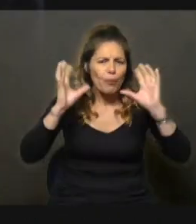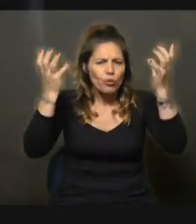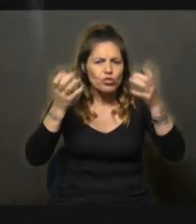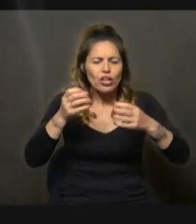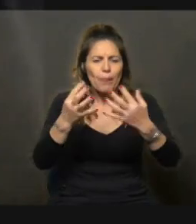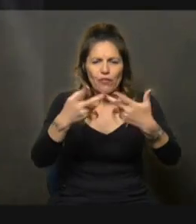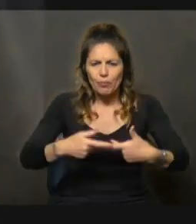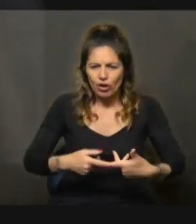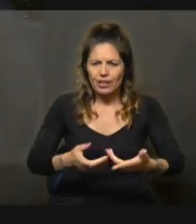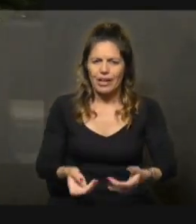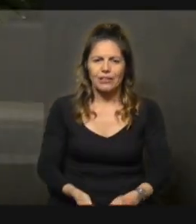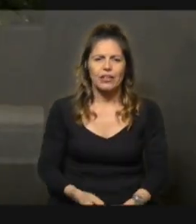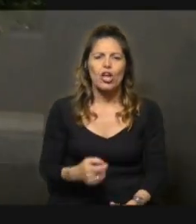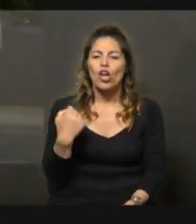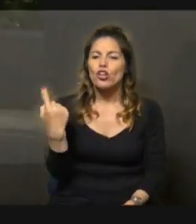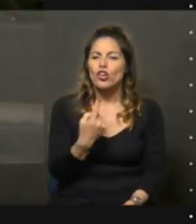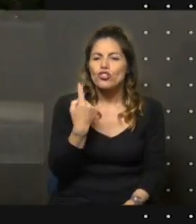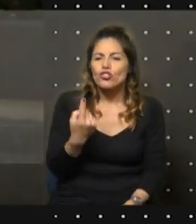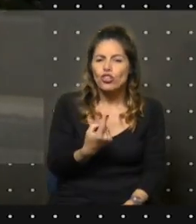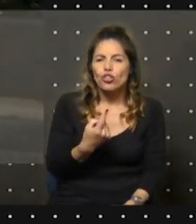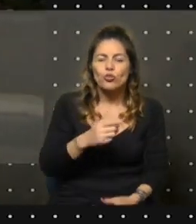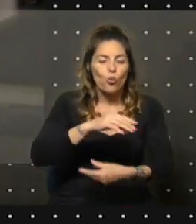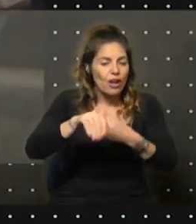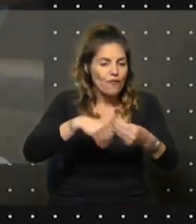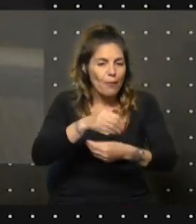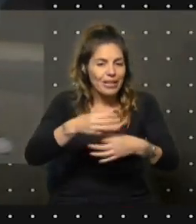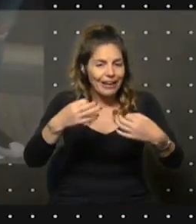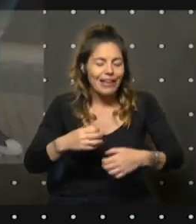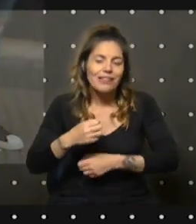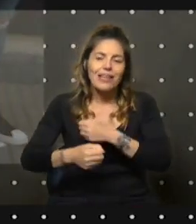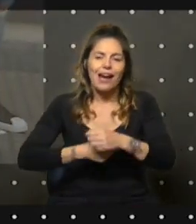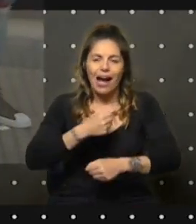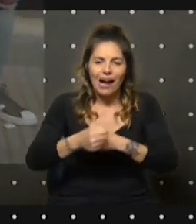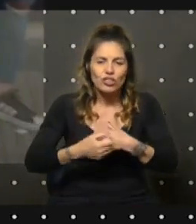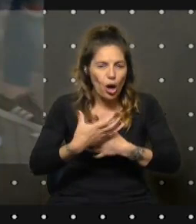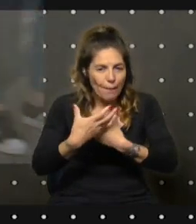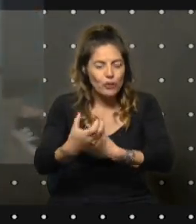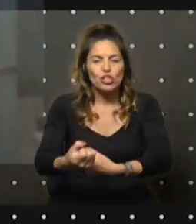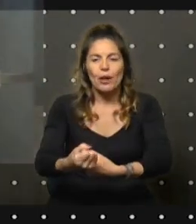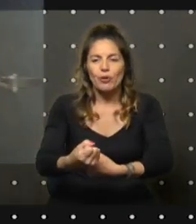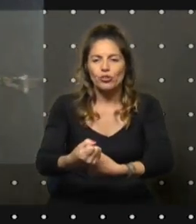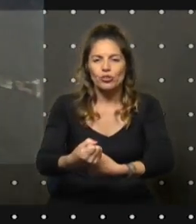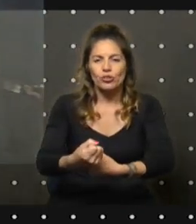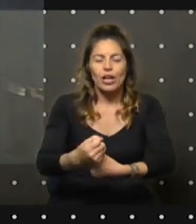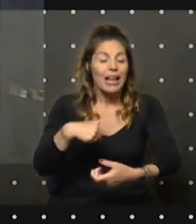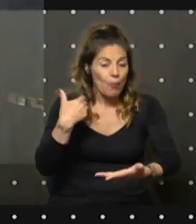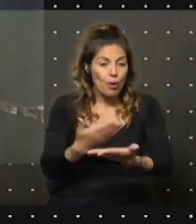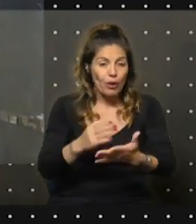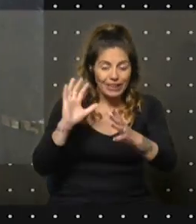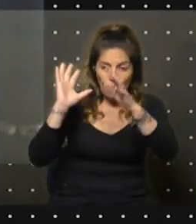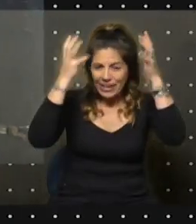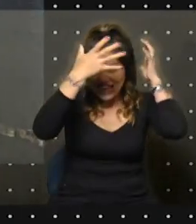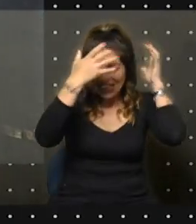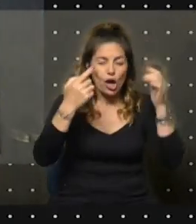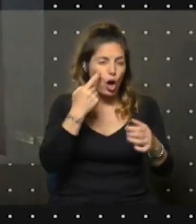orden Sí bueno somos una una familia que en realidad hace años que que apoyamos la las propuestas de mi ley que las